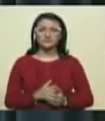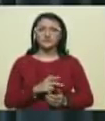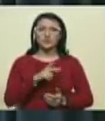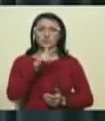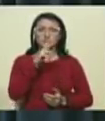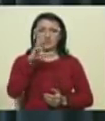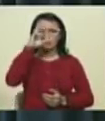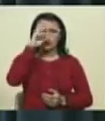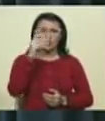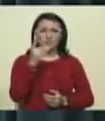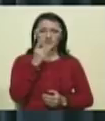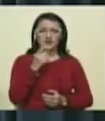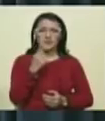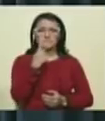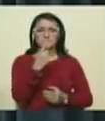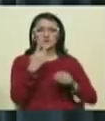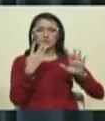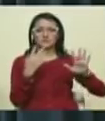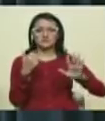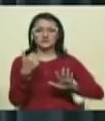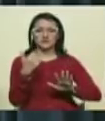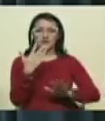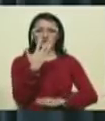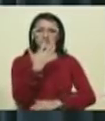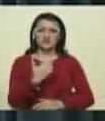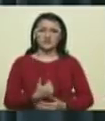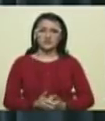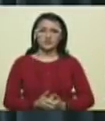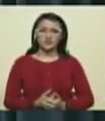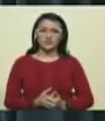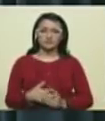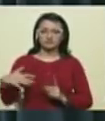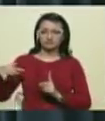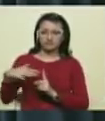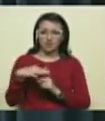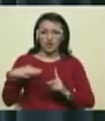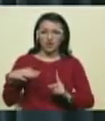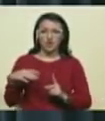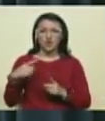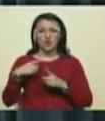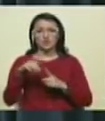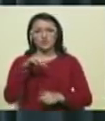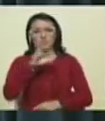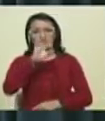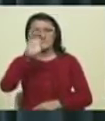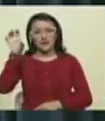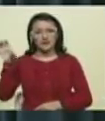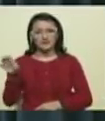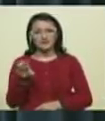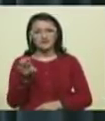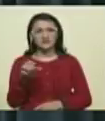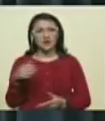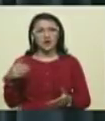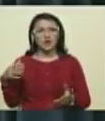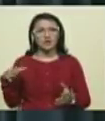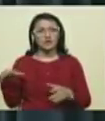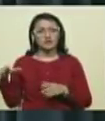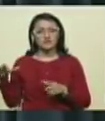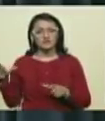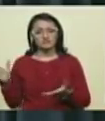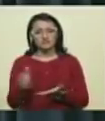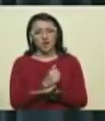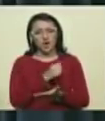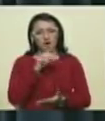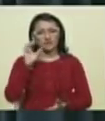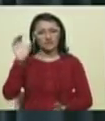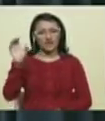Santo Domingo en 1965, la invasión a Granada, los golpes de Estado de Chile, el golpe de Estado en Venezuela